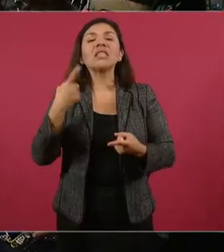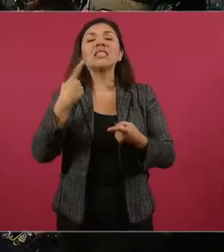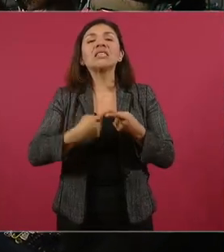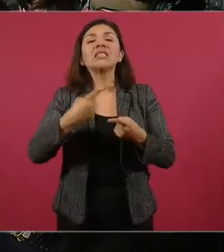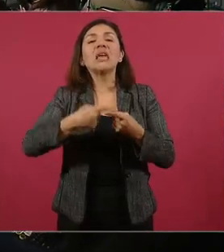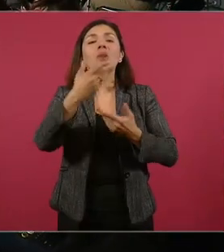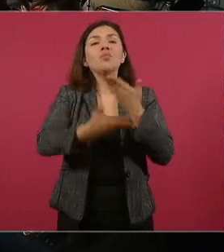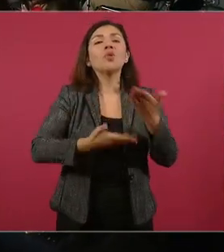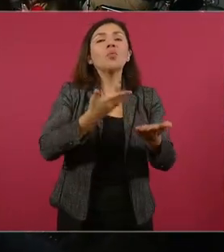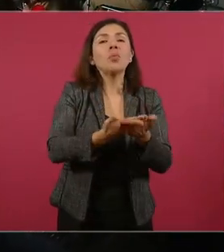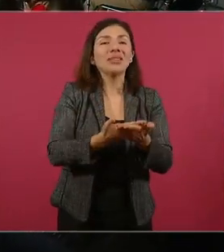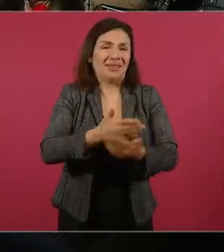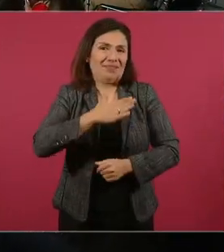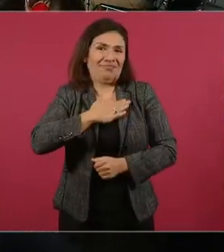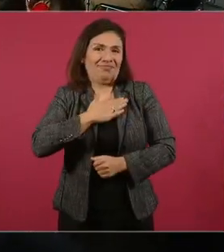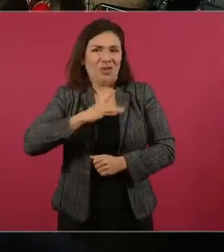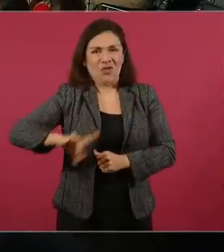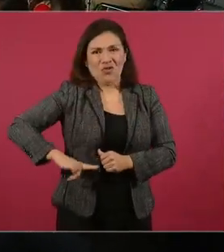propuestas por nosotros,